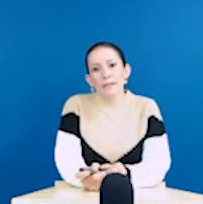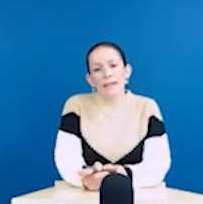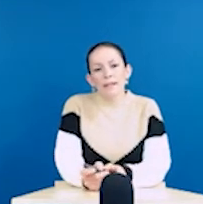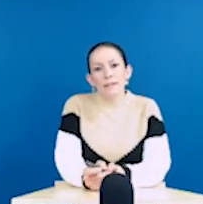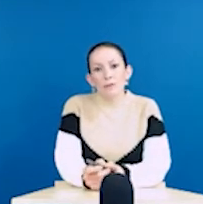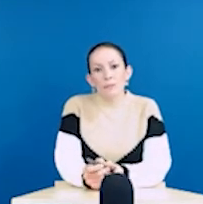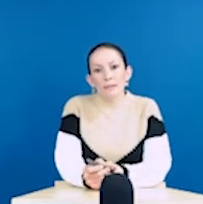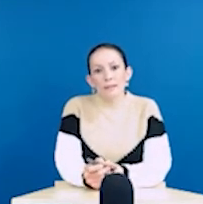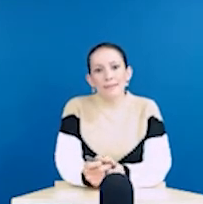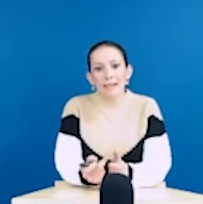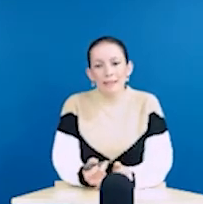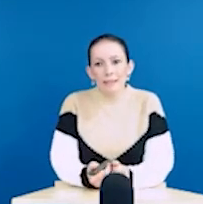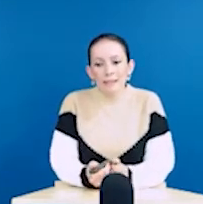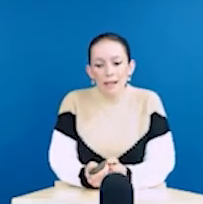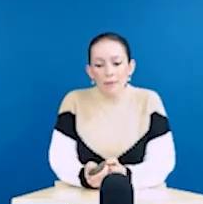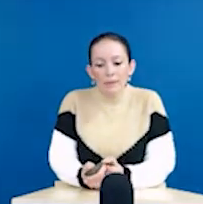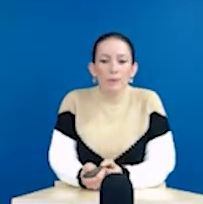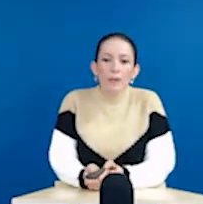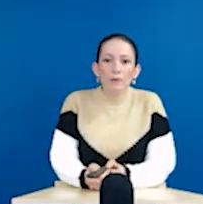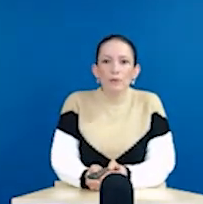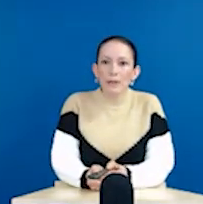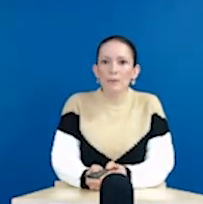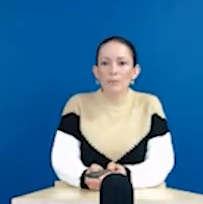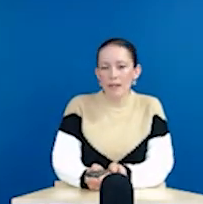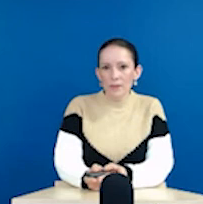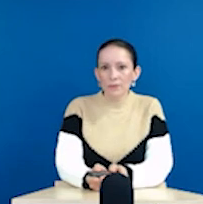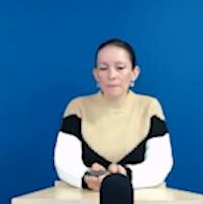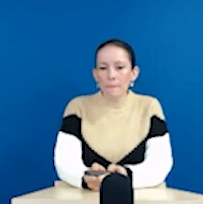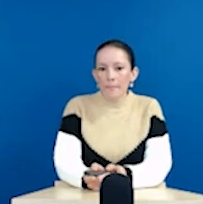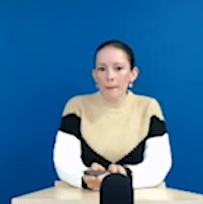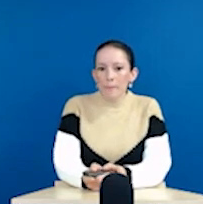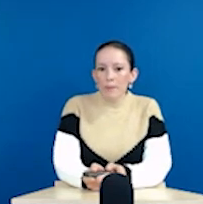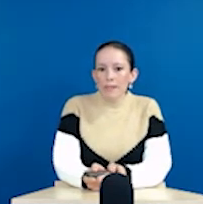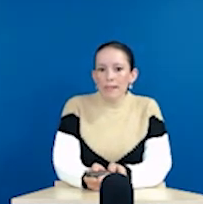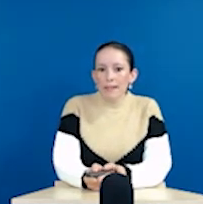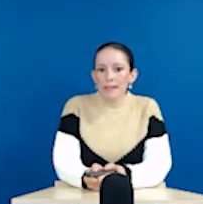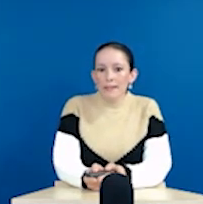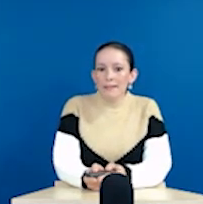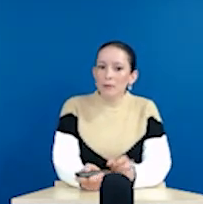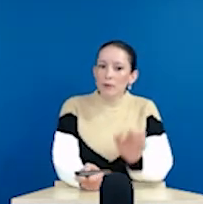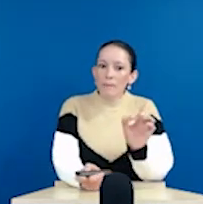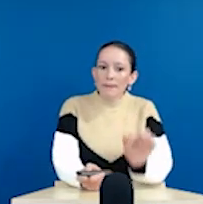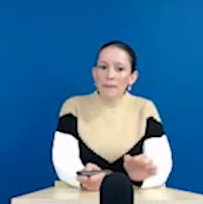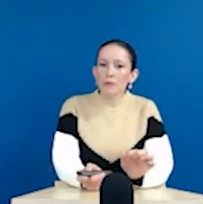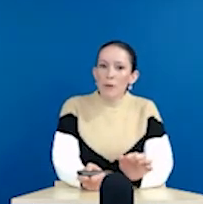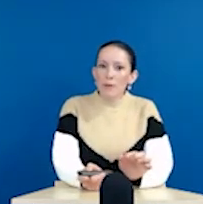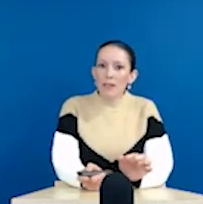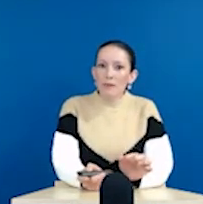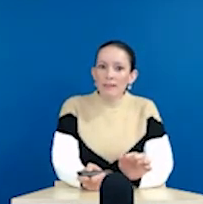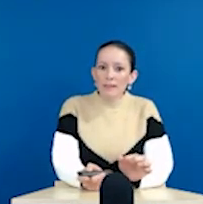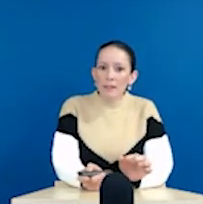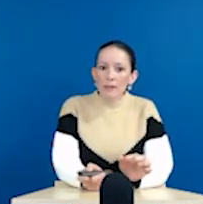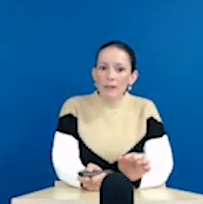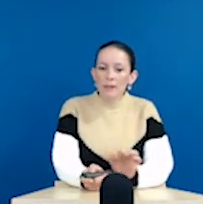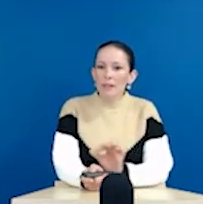pero la idea es que nuestros pacientes capten cada información que nosotros tenemos para ellos. porque si nosotros empezamos con una